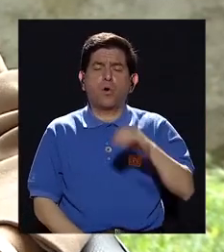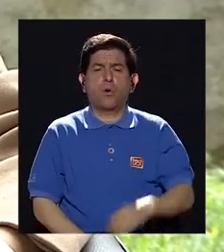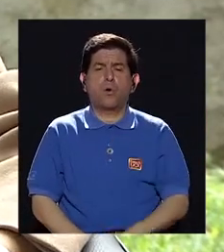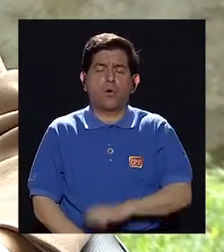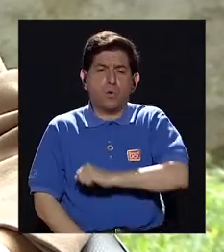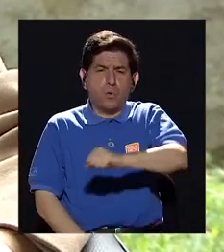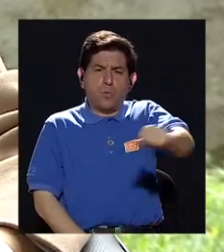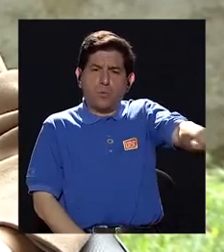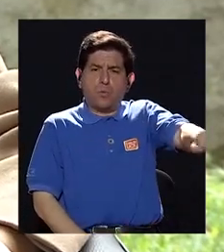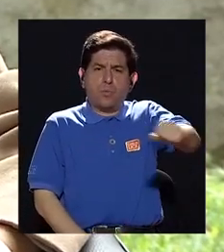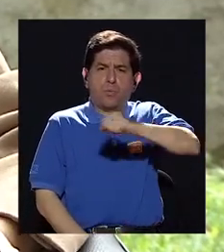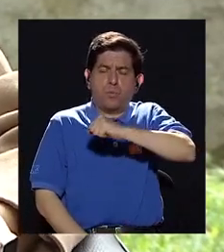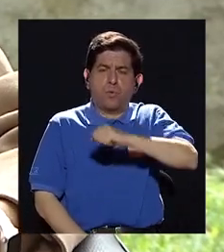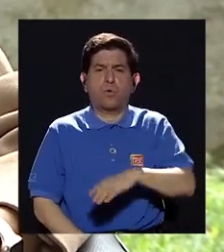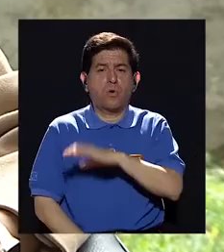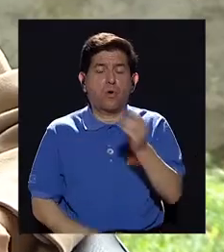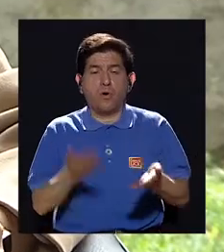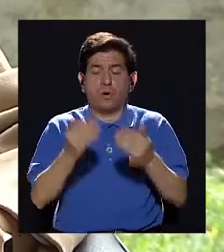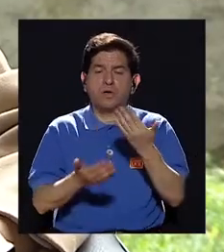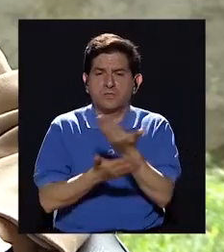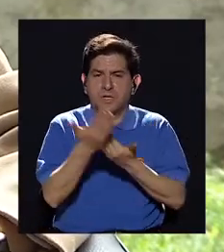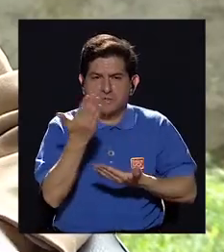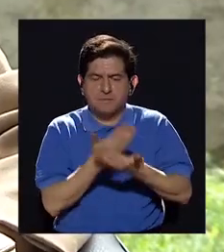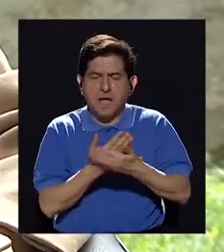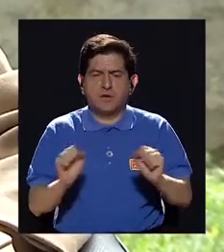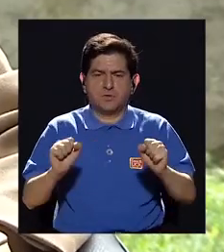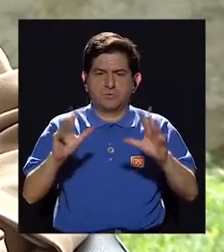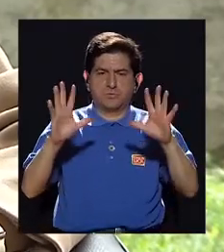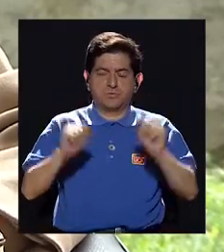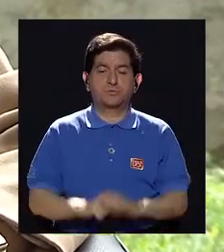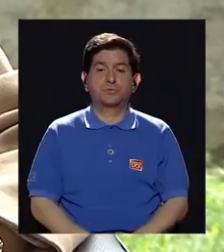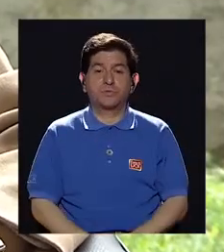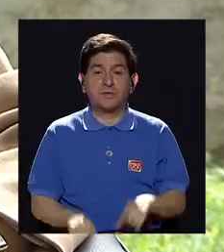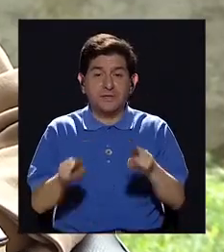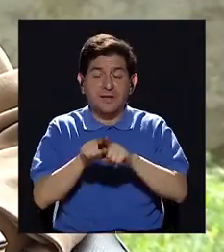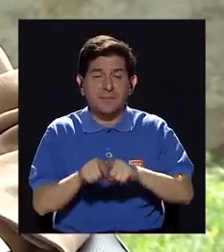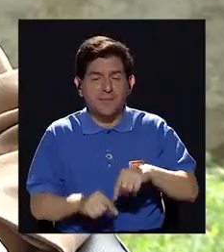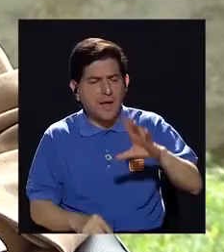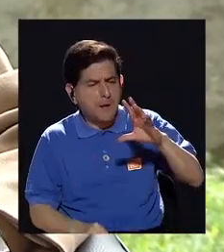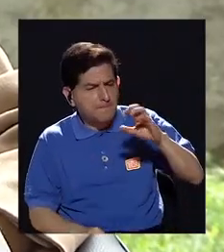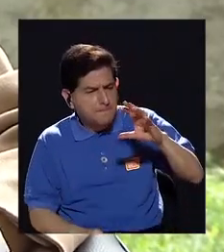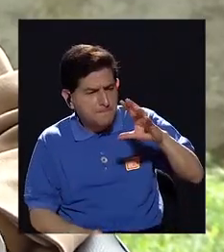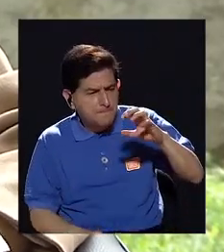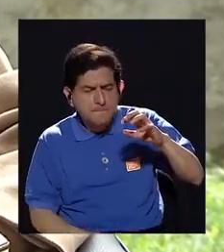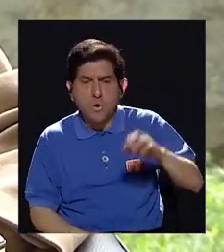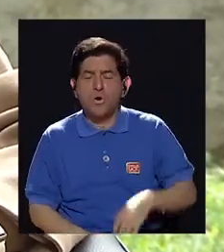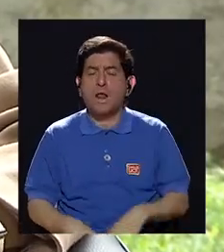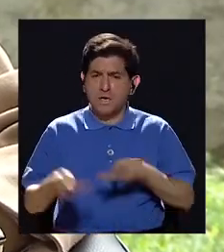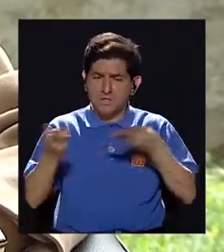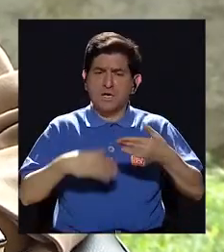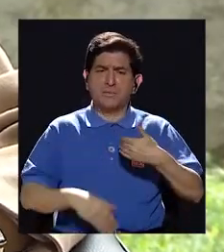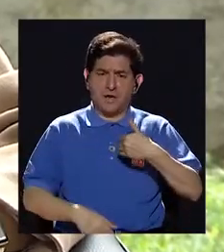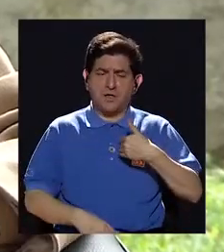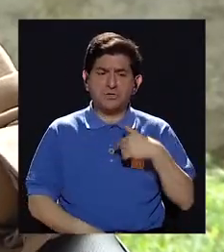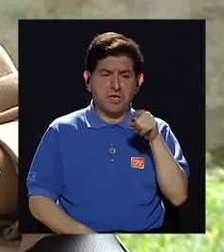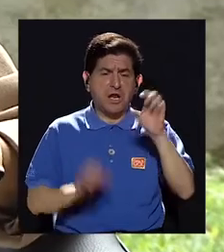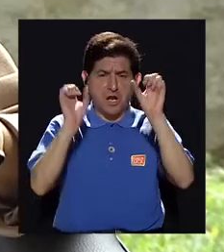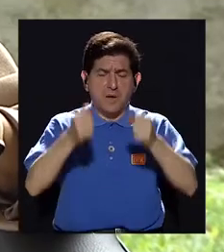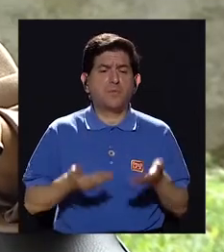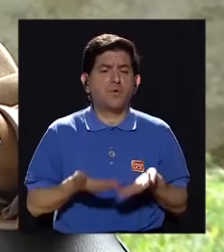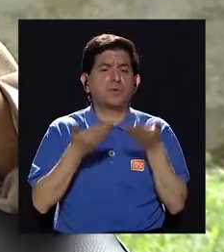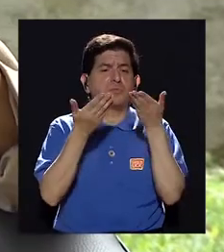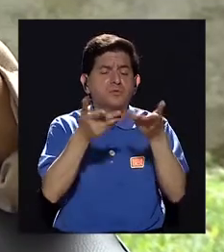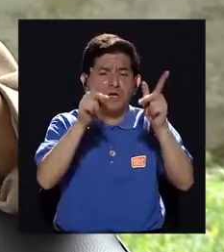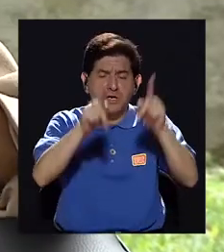los brazos, extenderla, las manos. Hay unas bolitas que podemos hacer, hay unas bolitas en el mercado de goma que